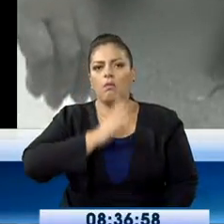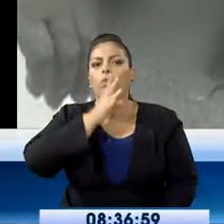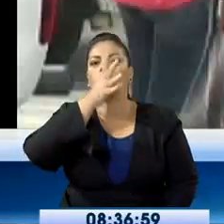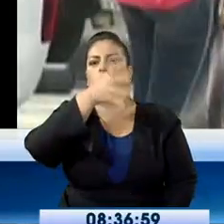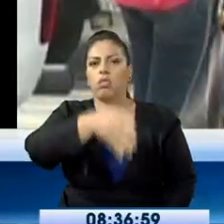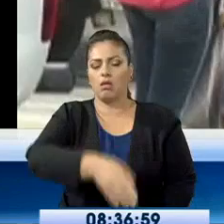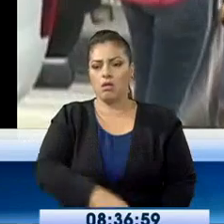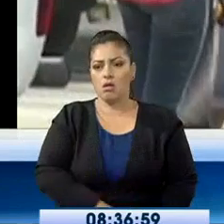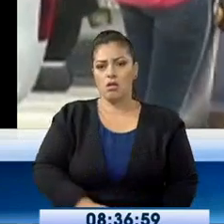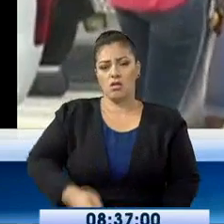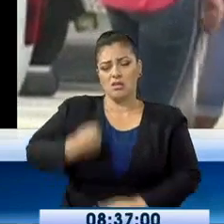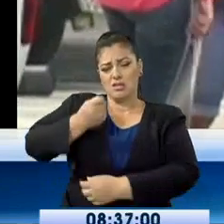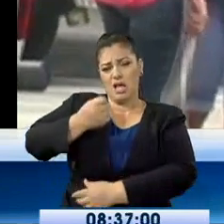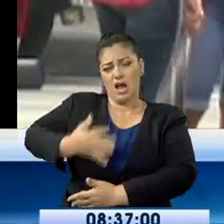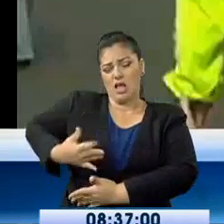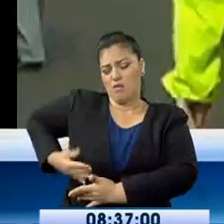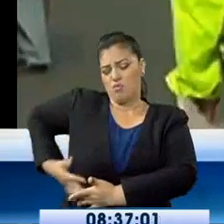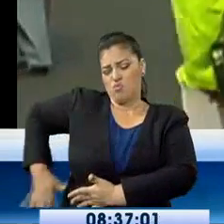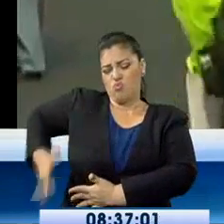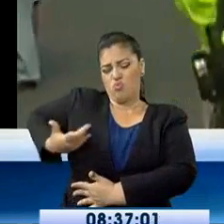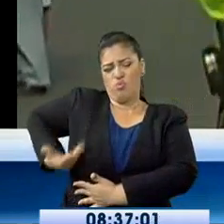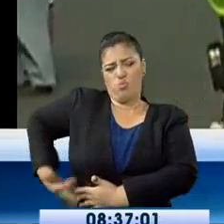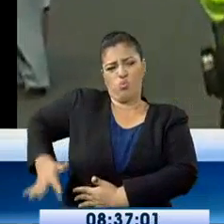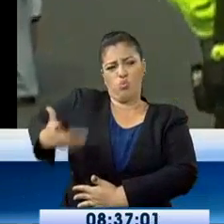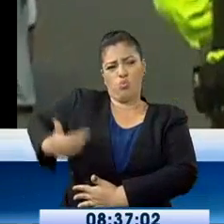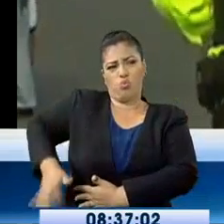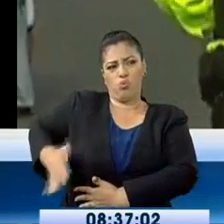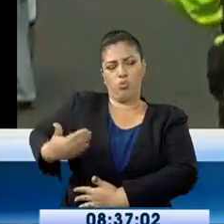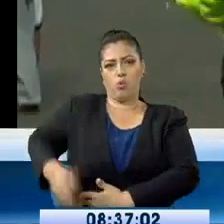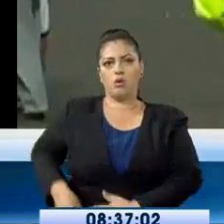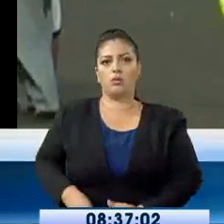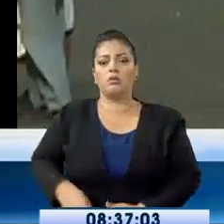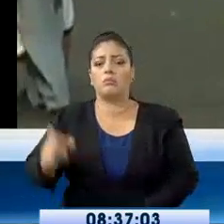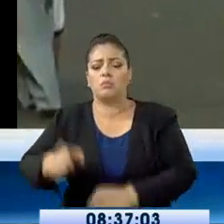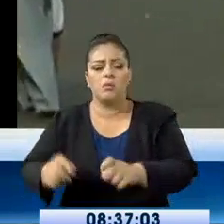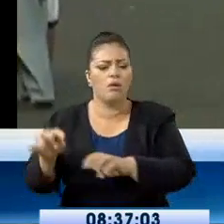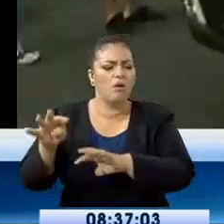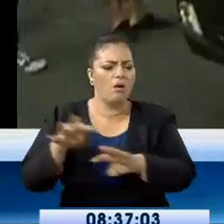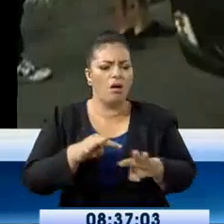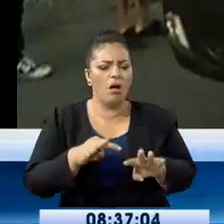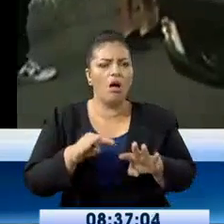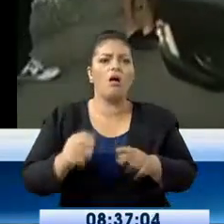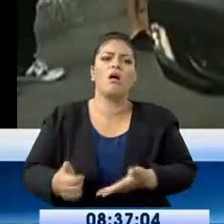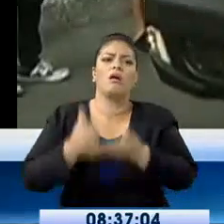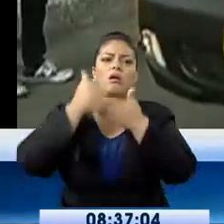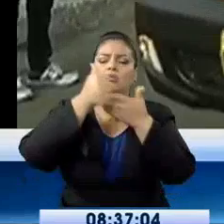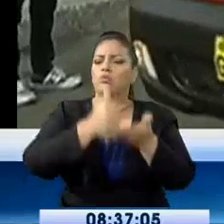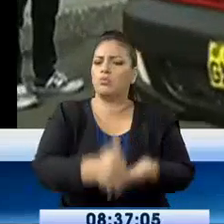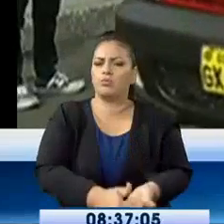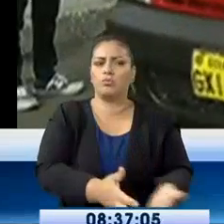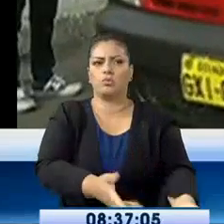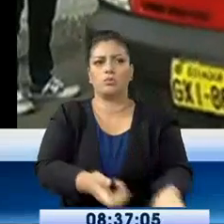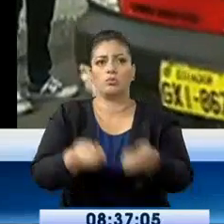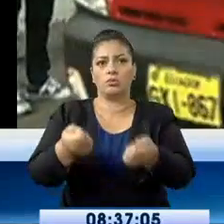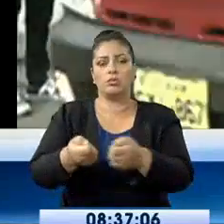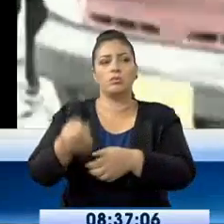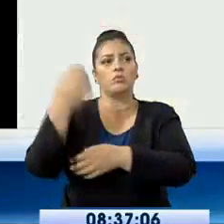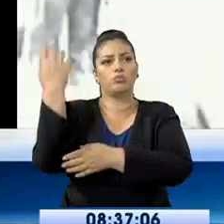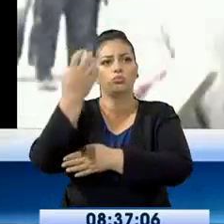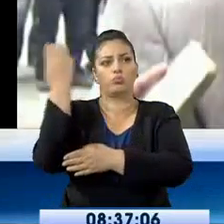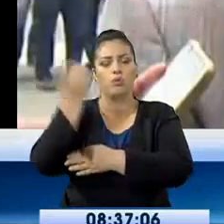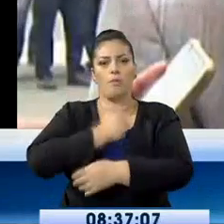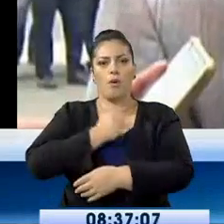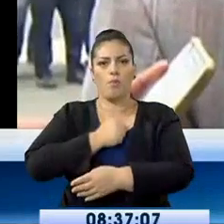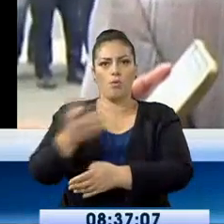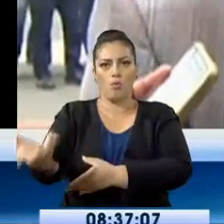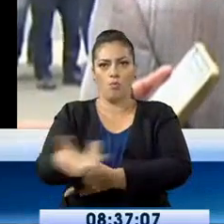fue auxiliada por moradores de la zona y minutos después trasladada hasta una casa de salud a cargo de una ambulancia del Cuerpo de Bomberos. Su